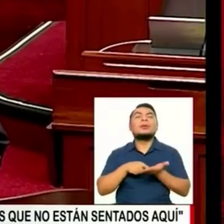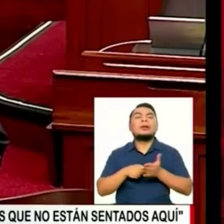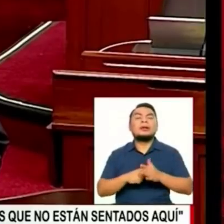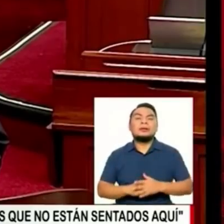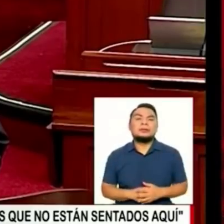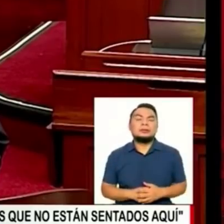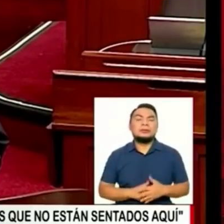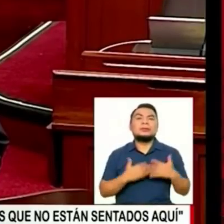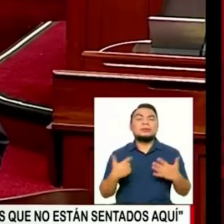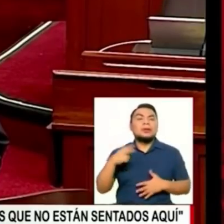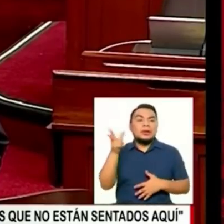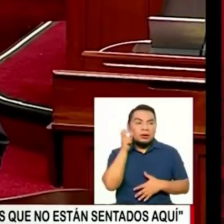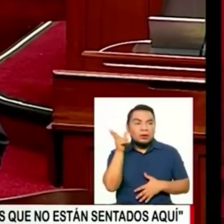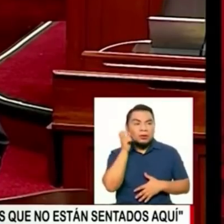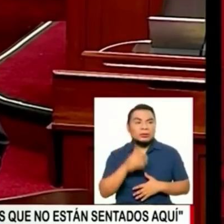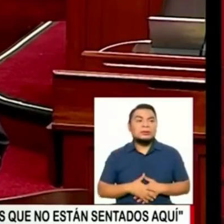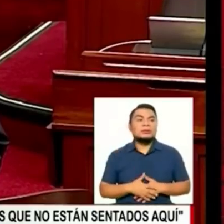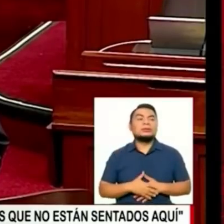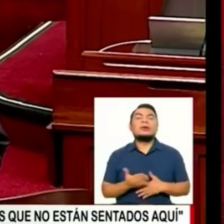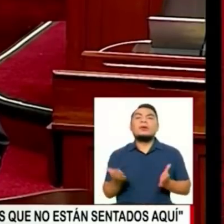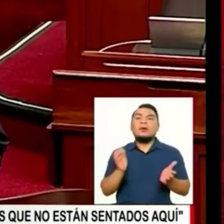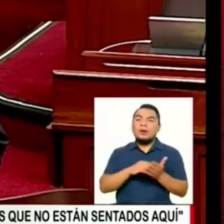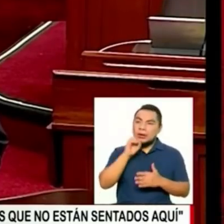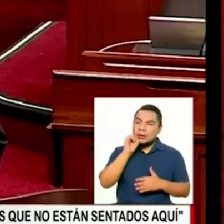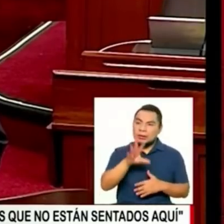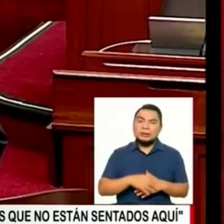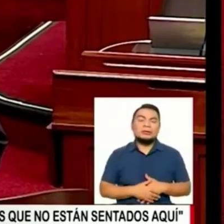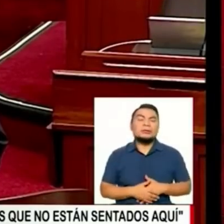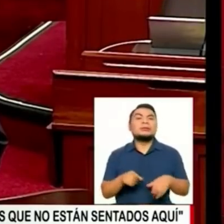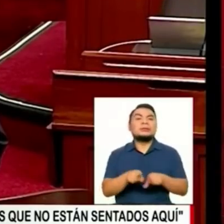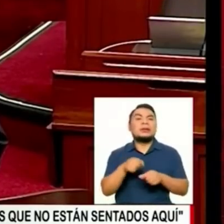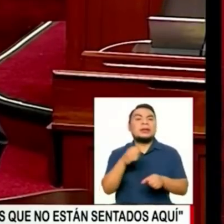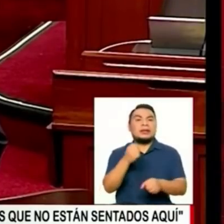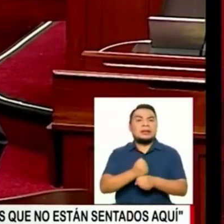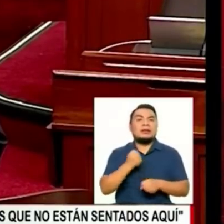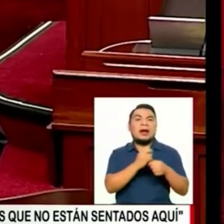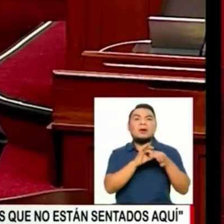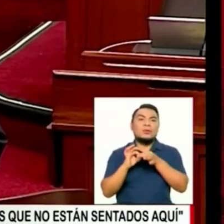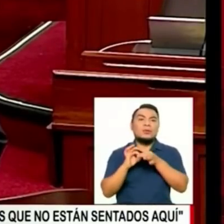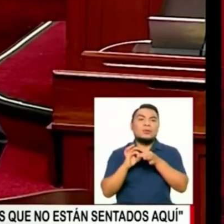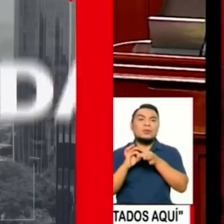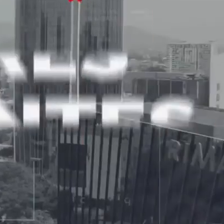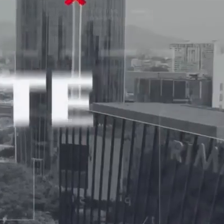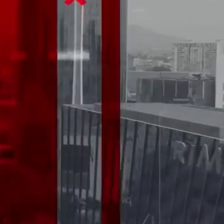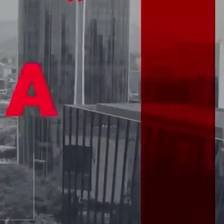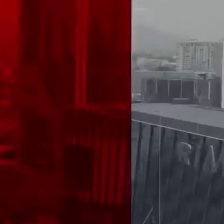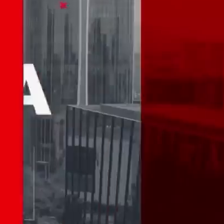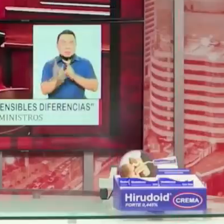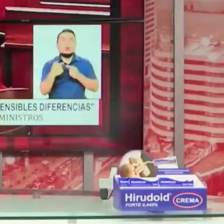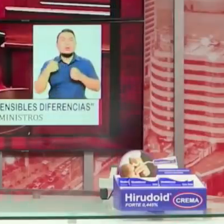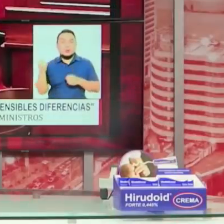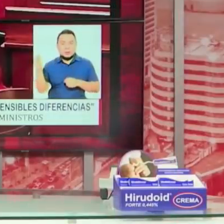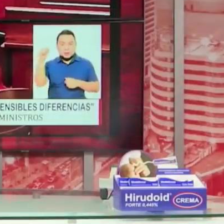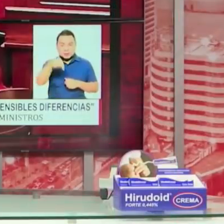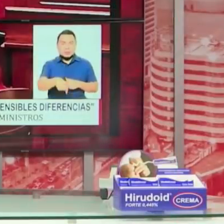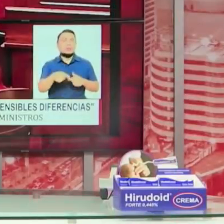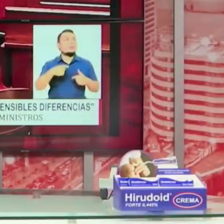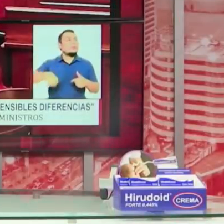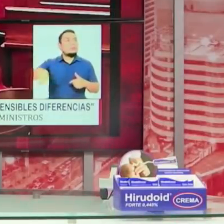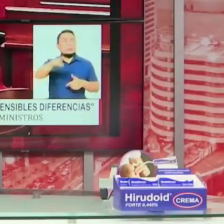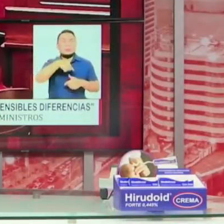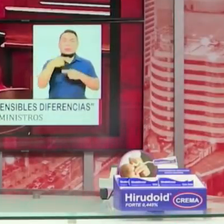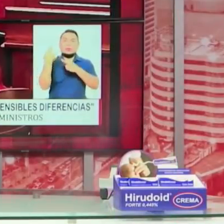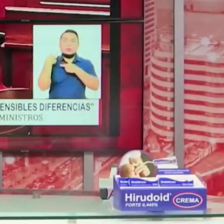obligación de escuchar, rectificar y trabajar juntos. Todo suena muy